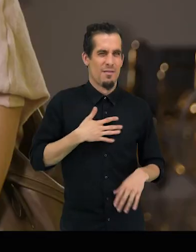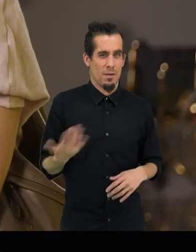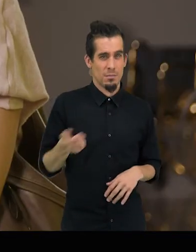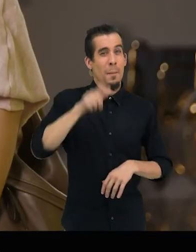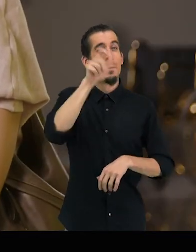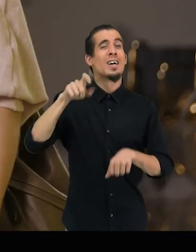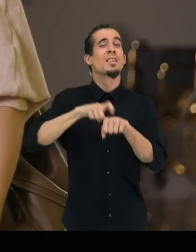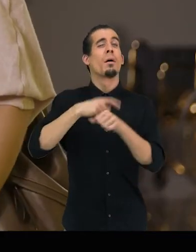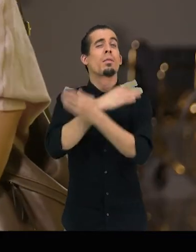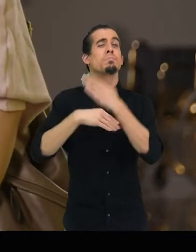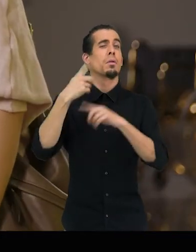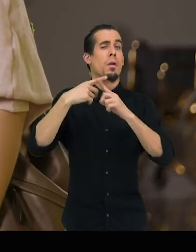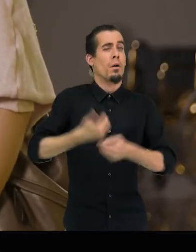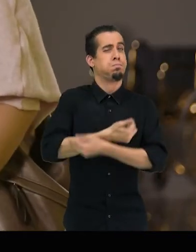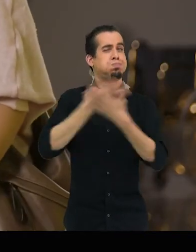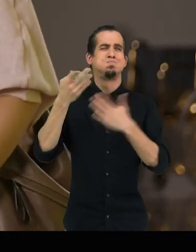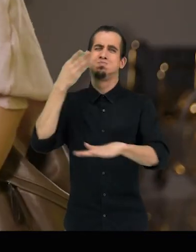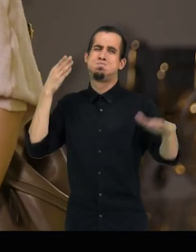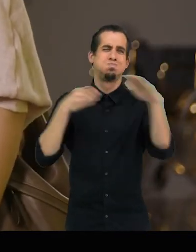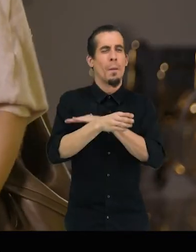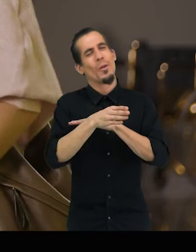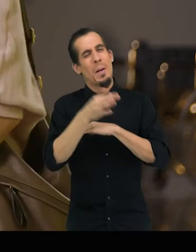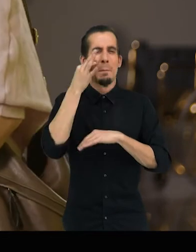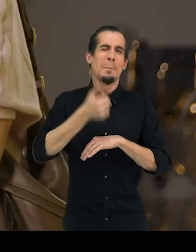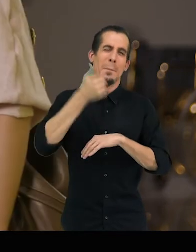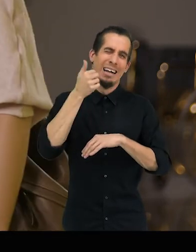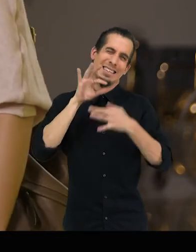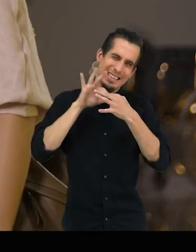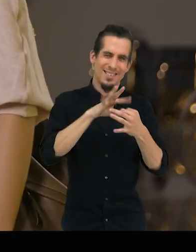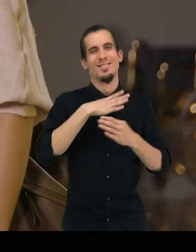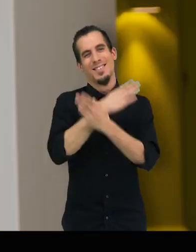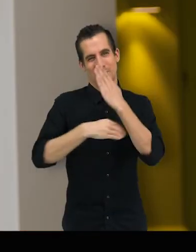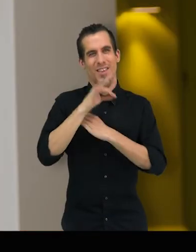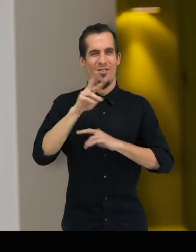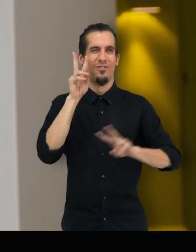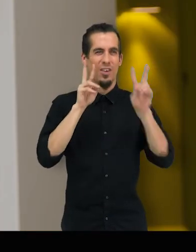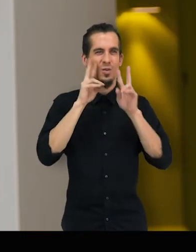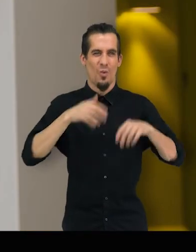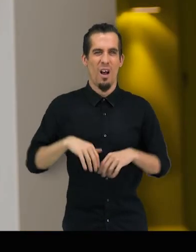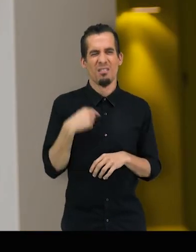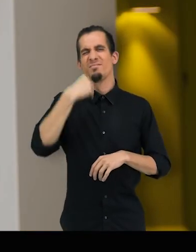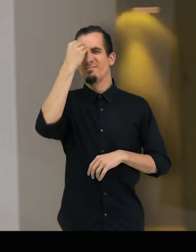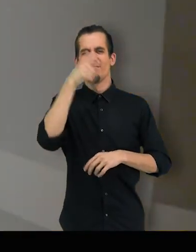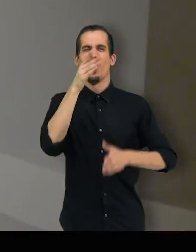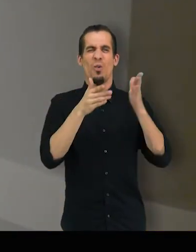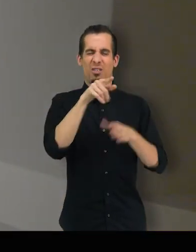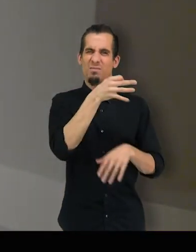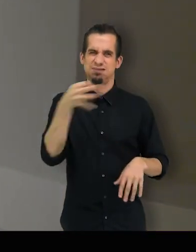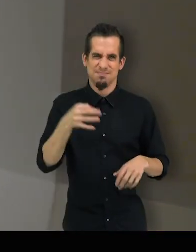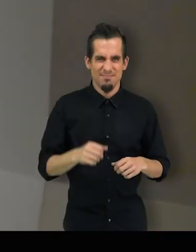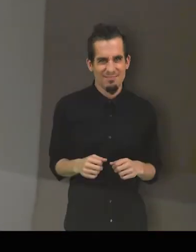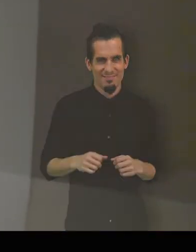agradable. Puede venir muy bien para todo tipo de discapacidad, pero sobre todo la discapacidad visual. Me parece que han acertado con el robot.